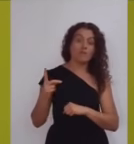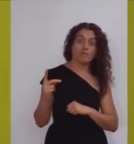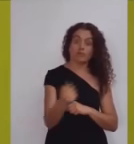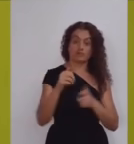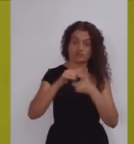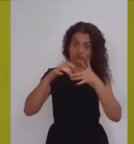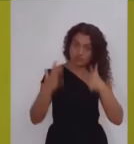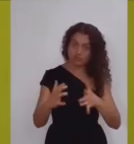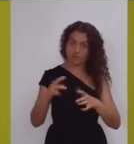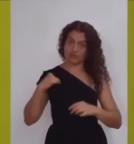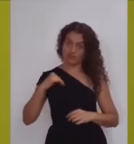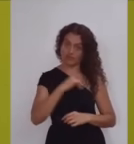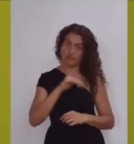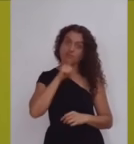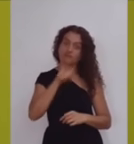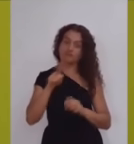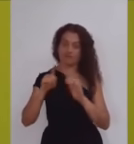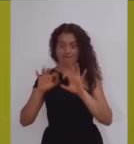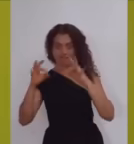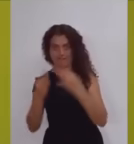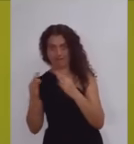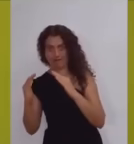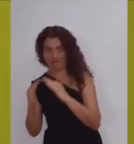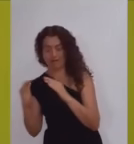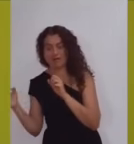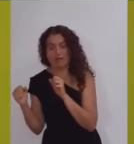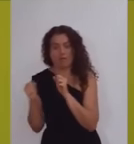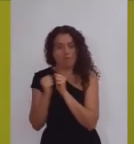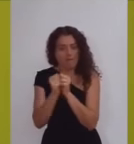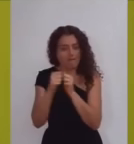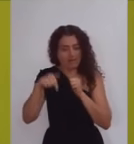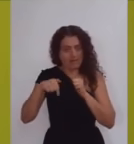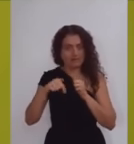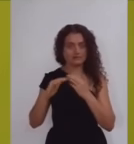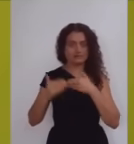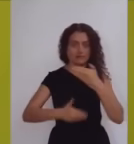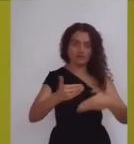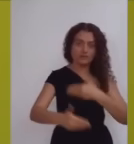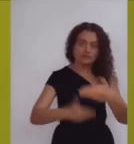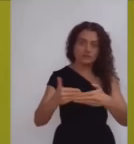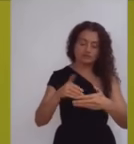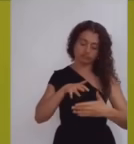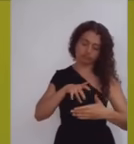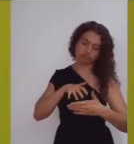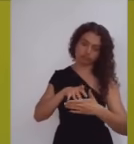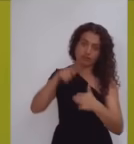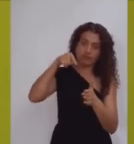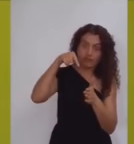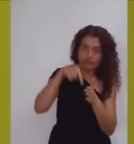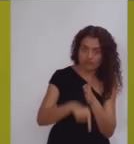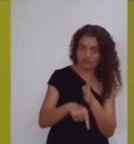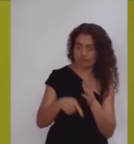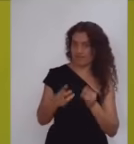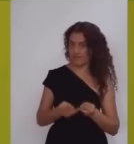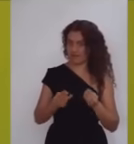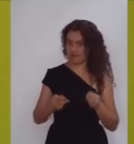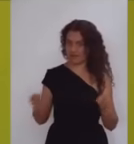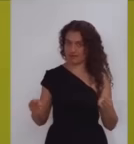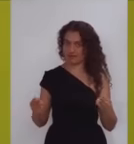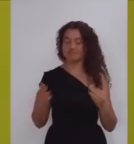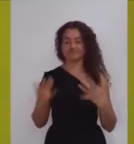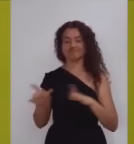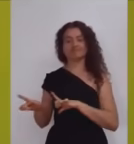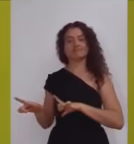estudiantes y los miembros del hogar que los van a acompañar en este proceso hayan estudiado a profundidad los materiales,